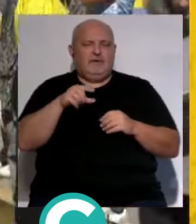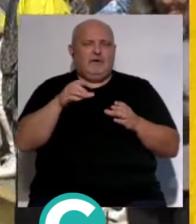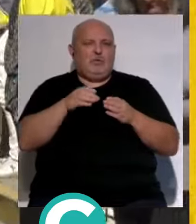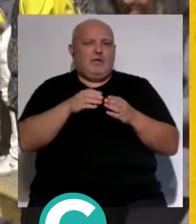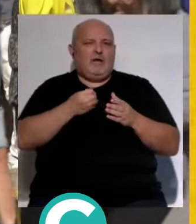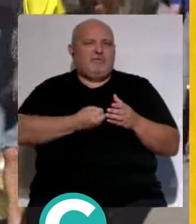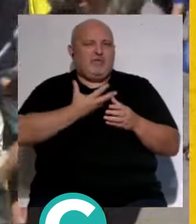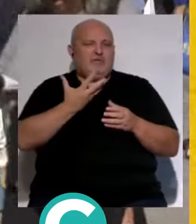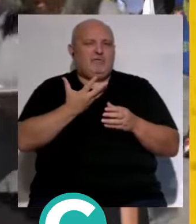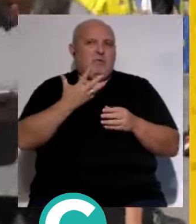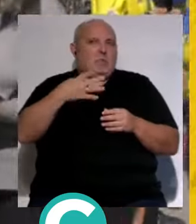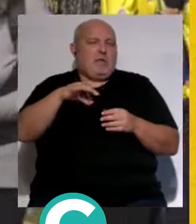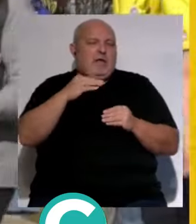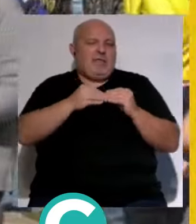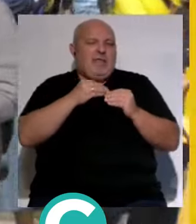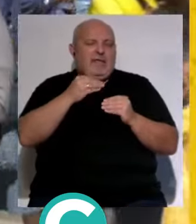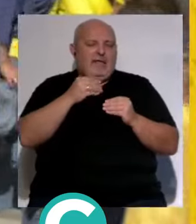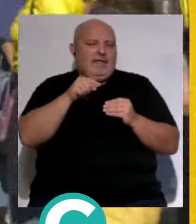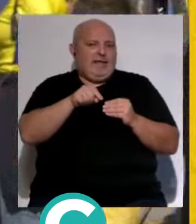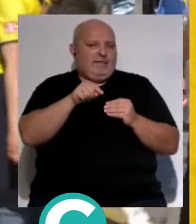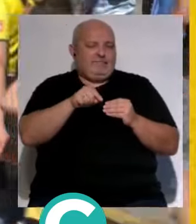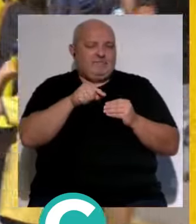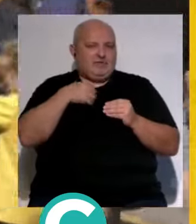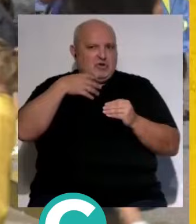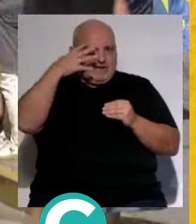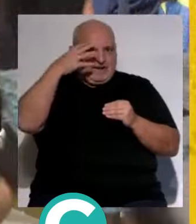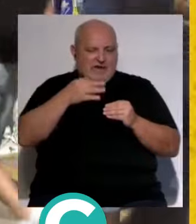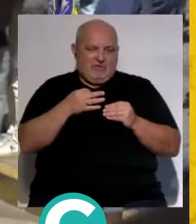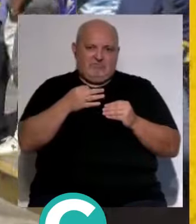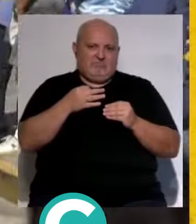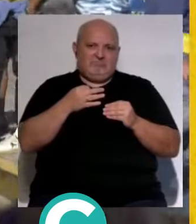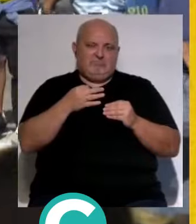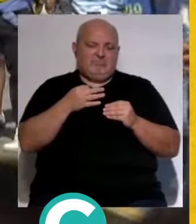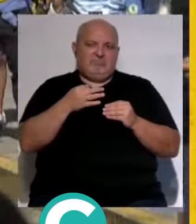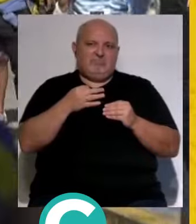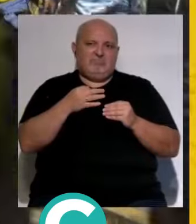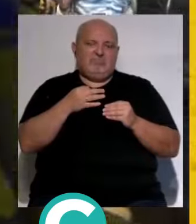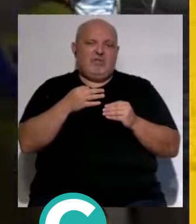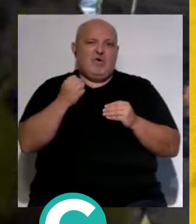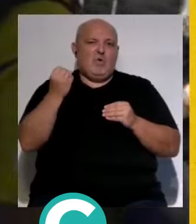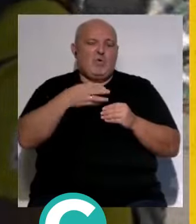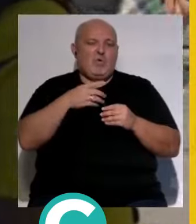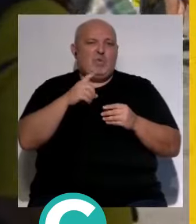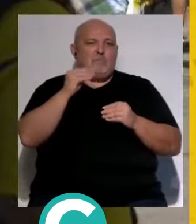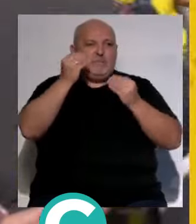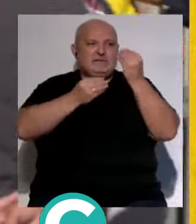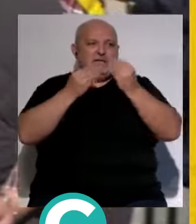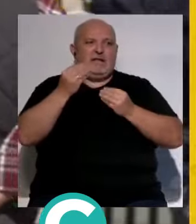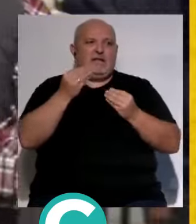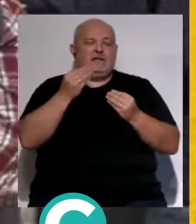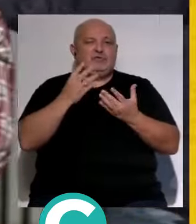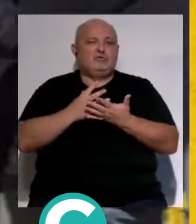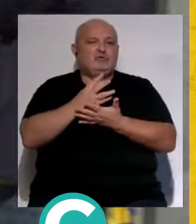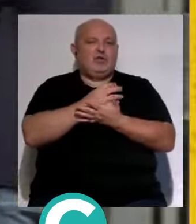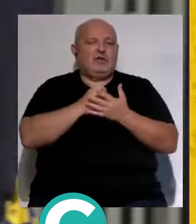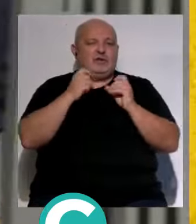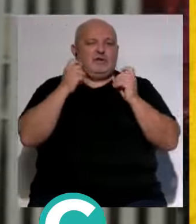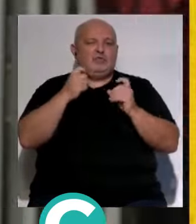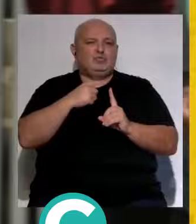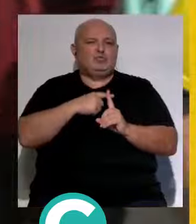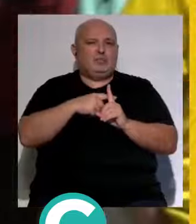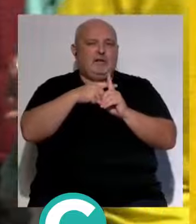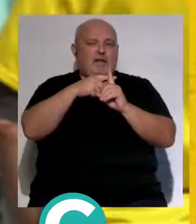grupo de aficionados que lo único que hace es quejarse. Yo creo que o desde el club se piensa que todos tenemos que intentar